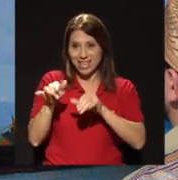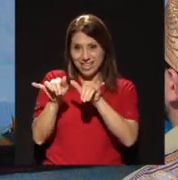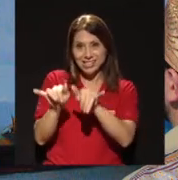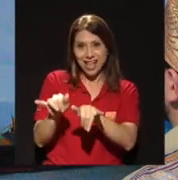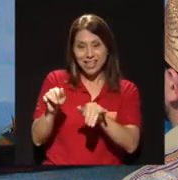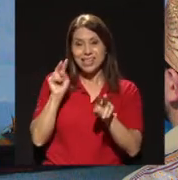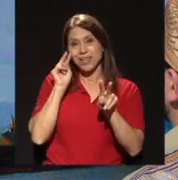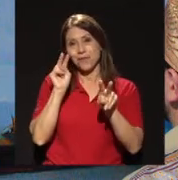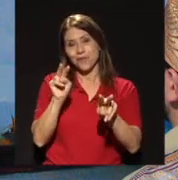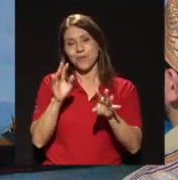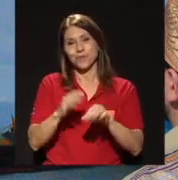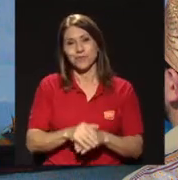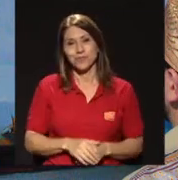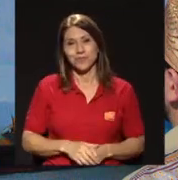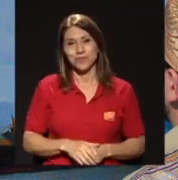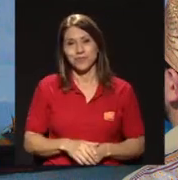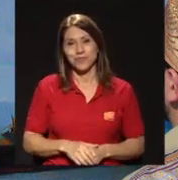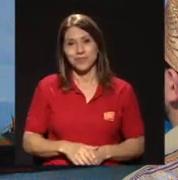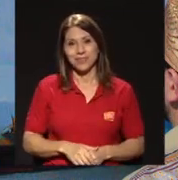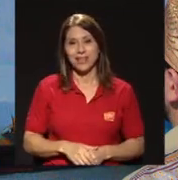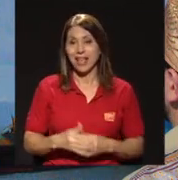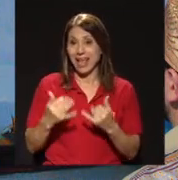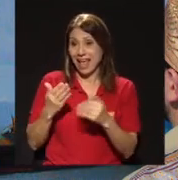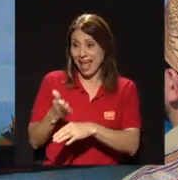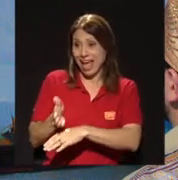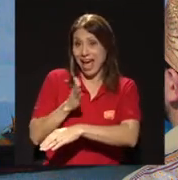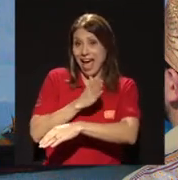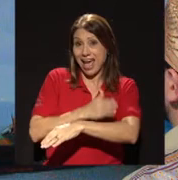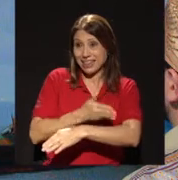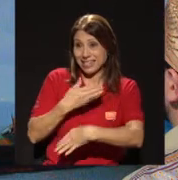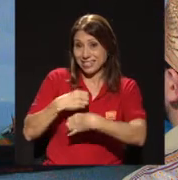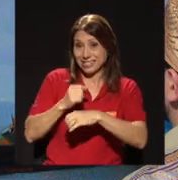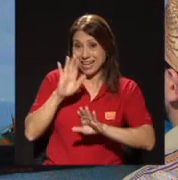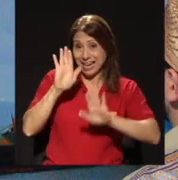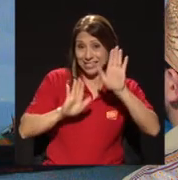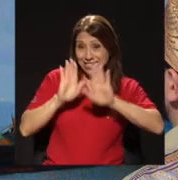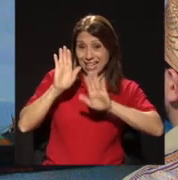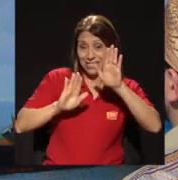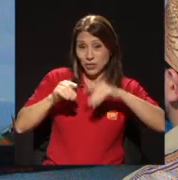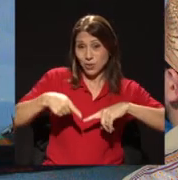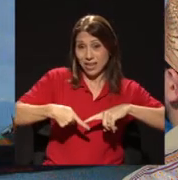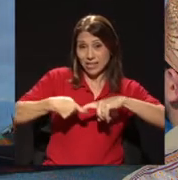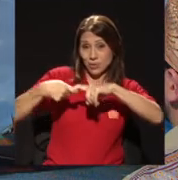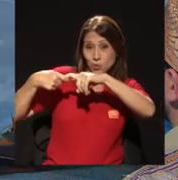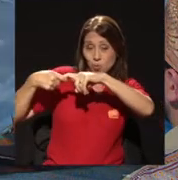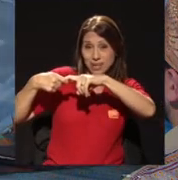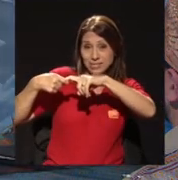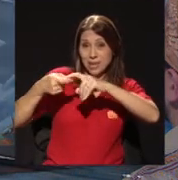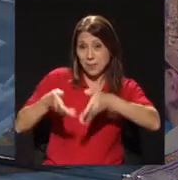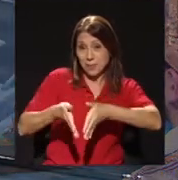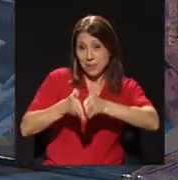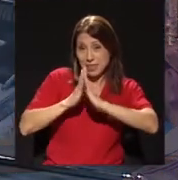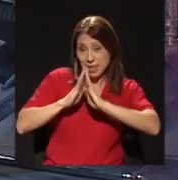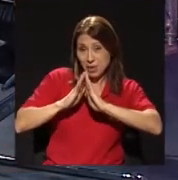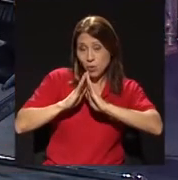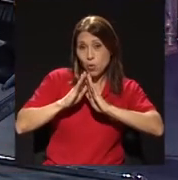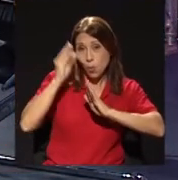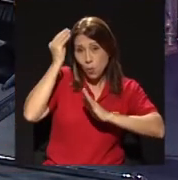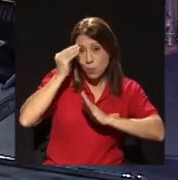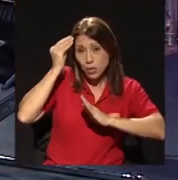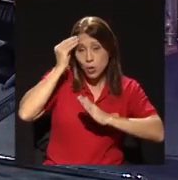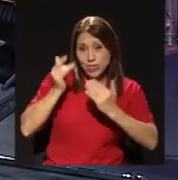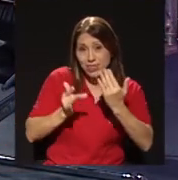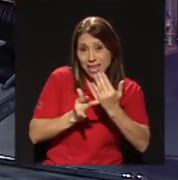lo vio llegar. Le preguntan aquí, antes de hacer la licitación de las grúas, ¿le tomaron su parecer técnico? Muchas veces solo valoran